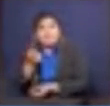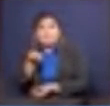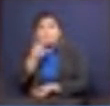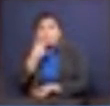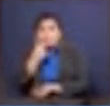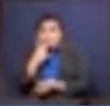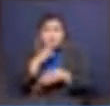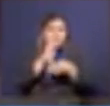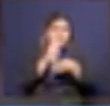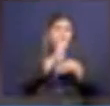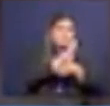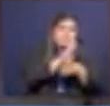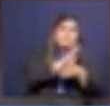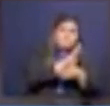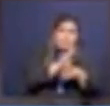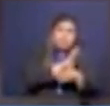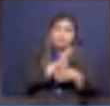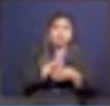farmacias y bancos,